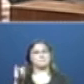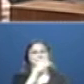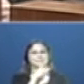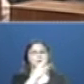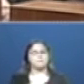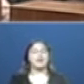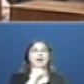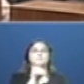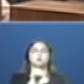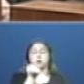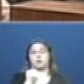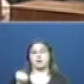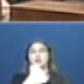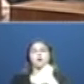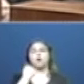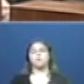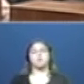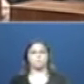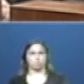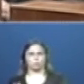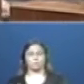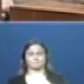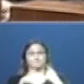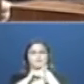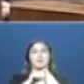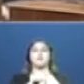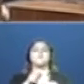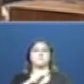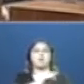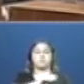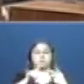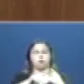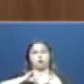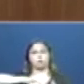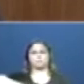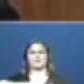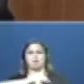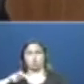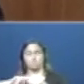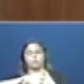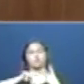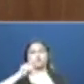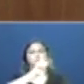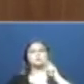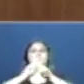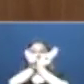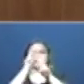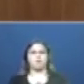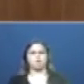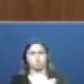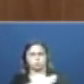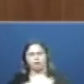la economía productiva financiación Innovación e internacionalización a las que quiero